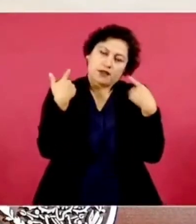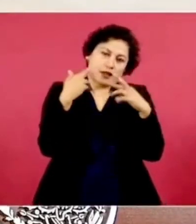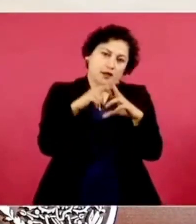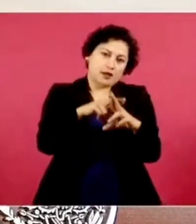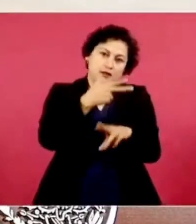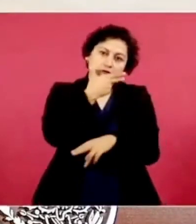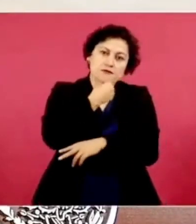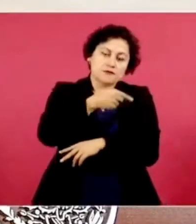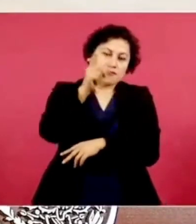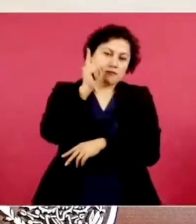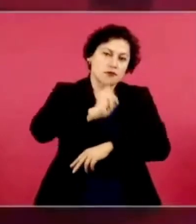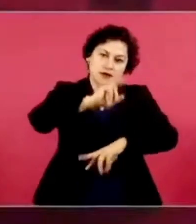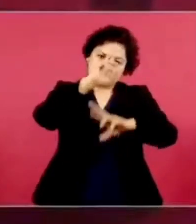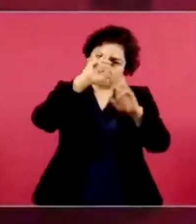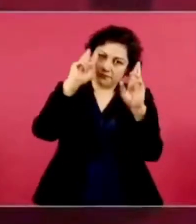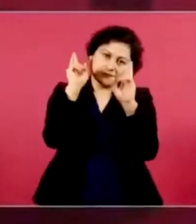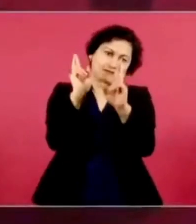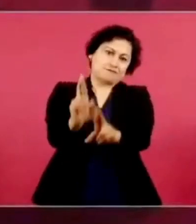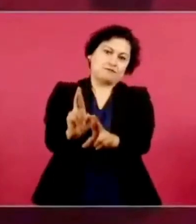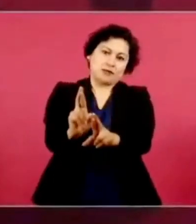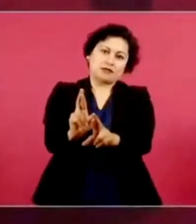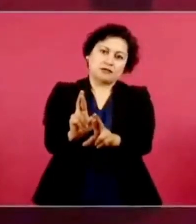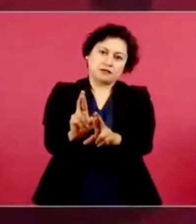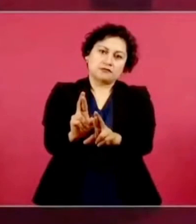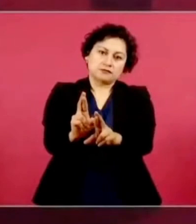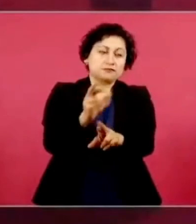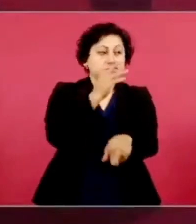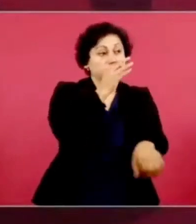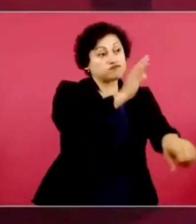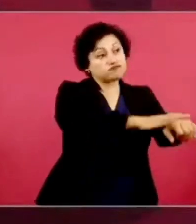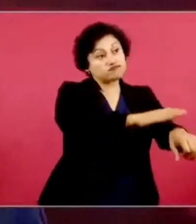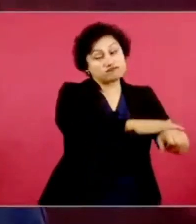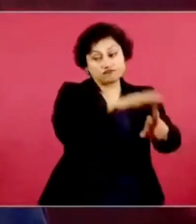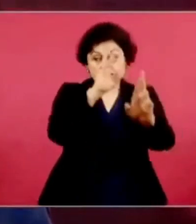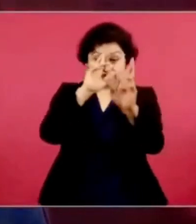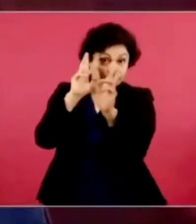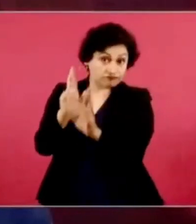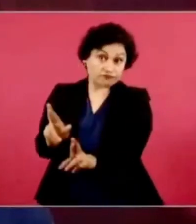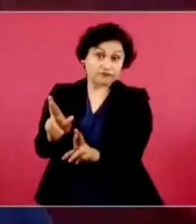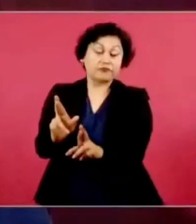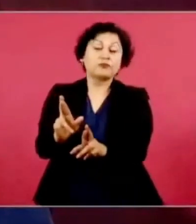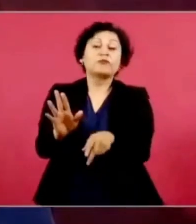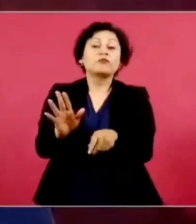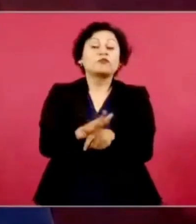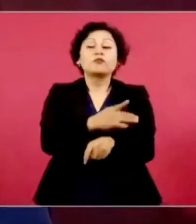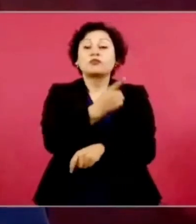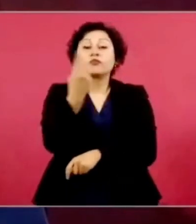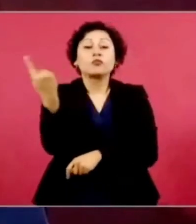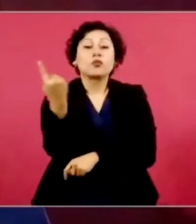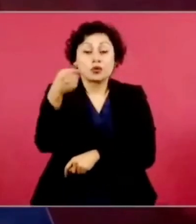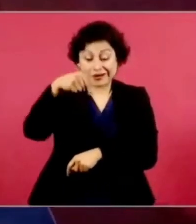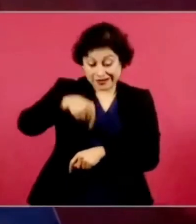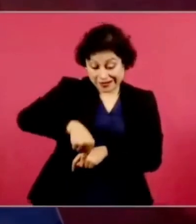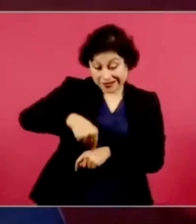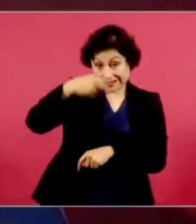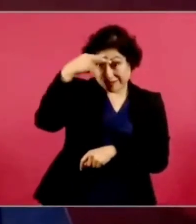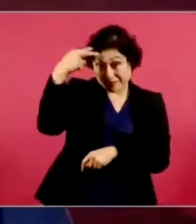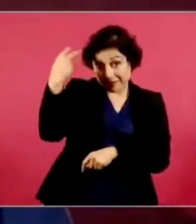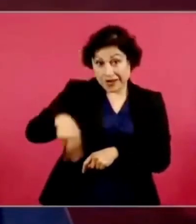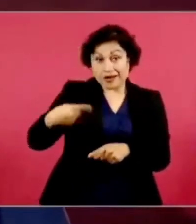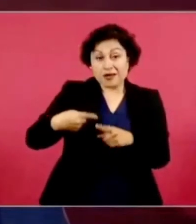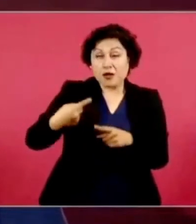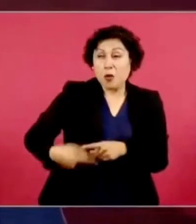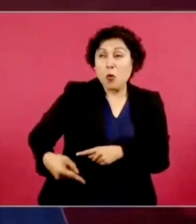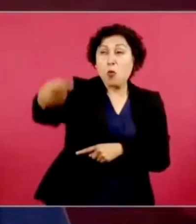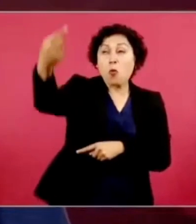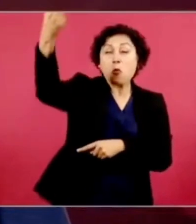maestros, porque siempre en México, siempre se había respetado